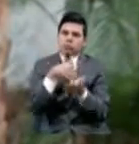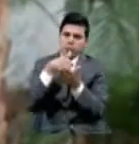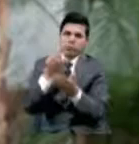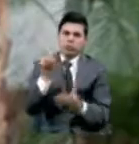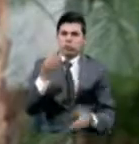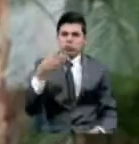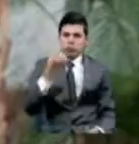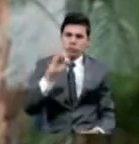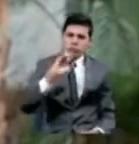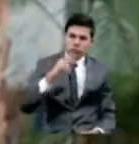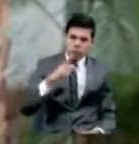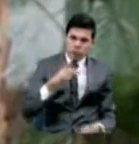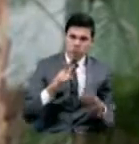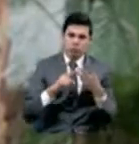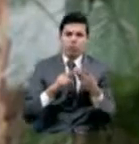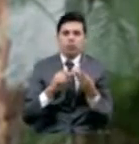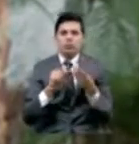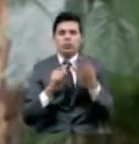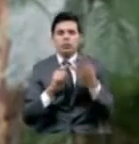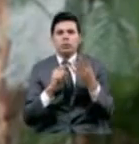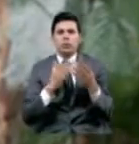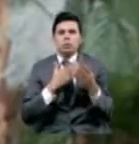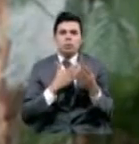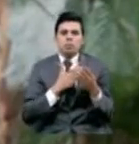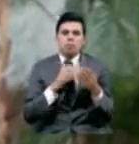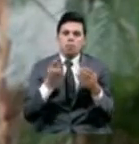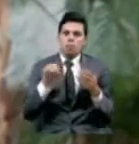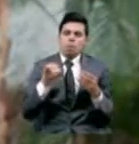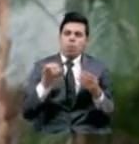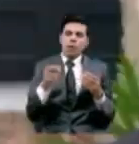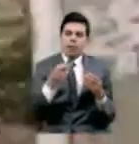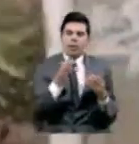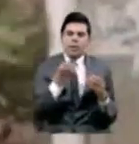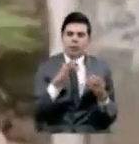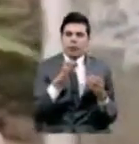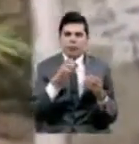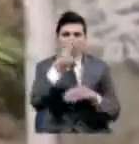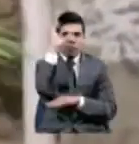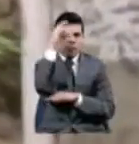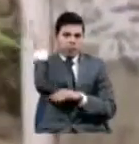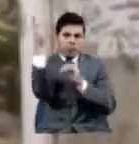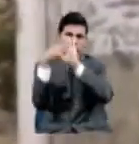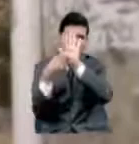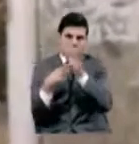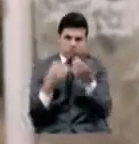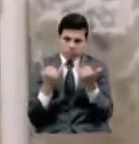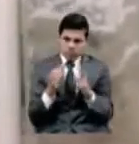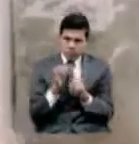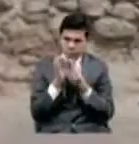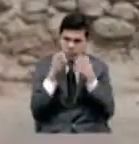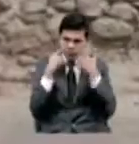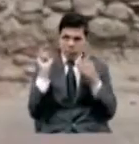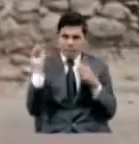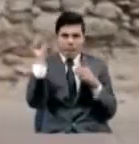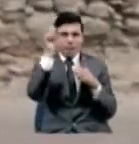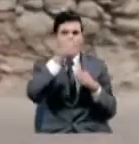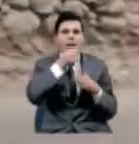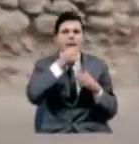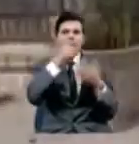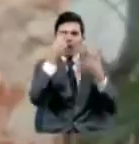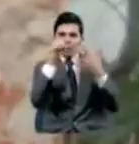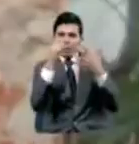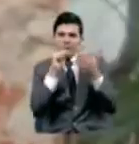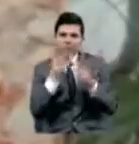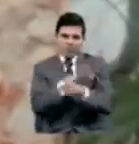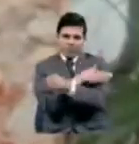Gente. Y pues ya, gracias a Dios, metido en todo el país. Ahora realiza la gira de medios de su nuevo trabajo